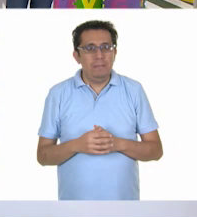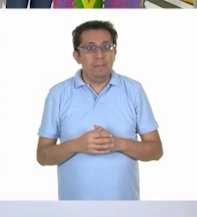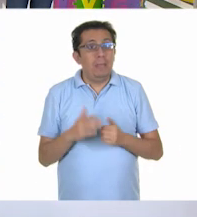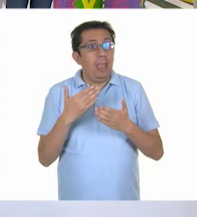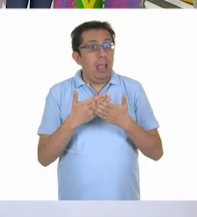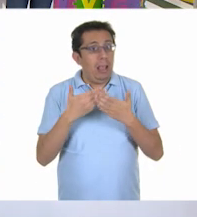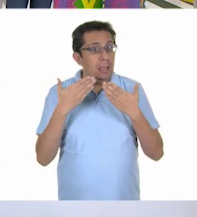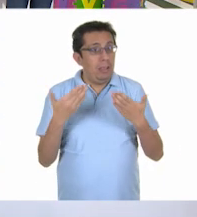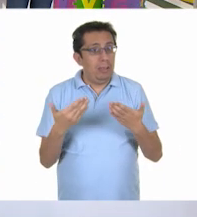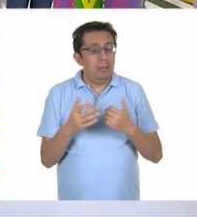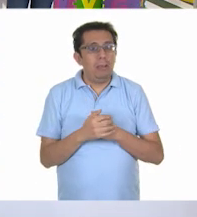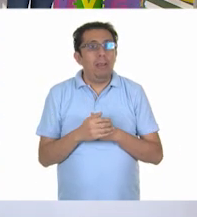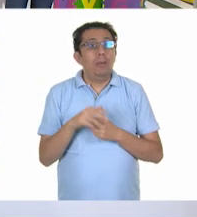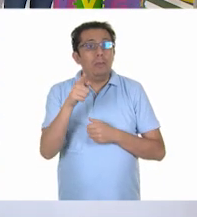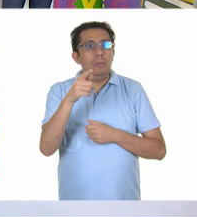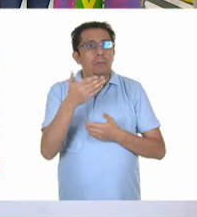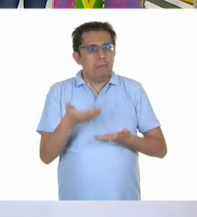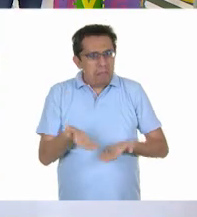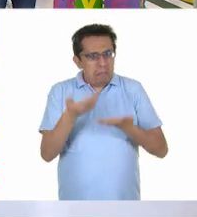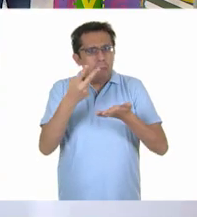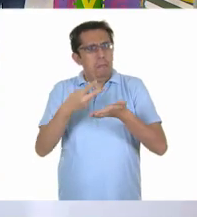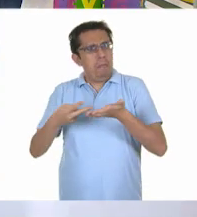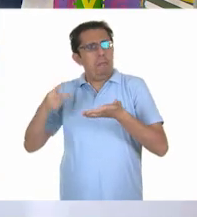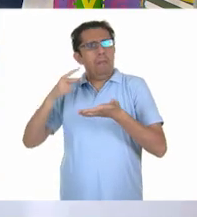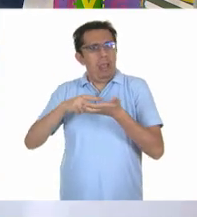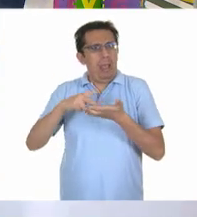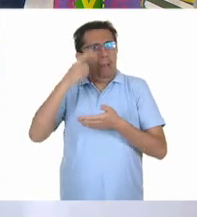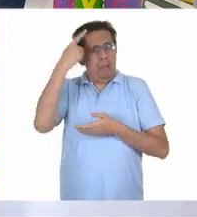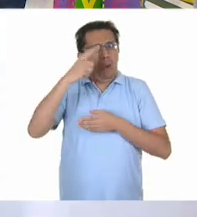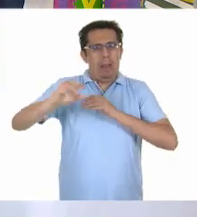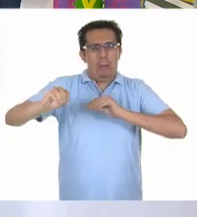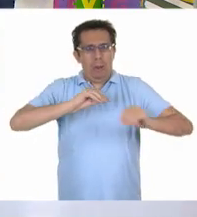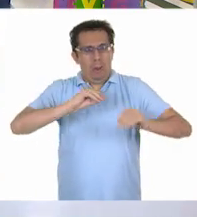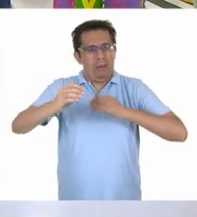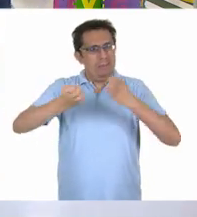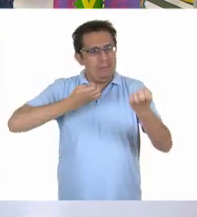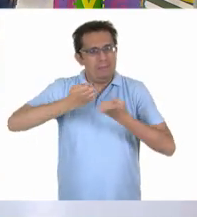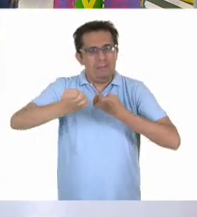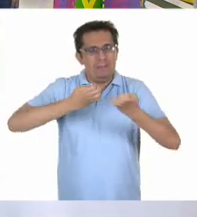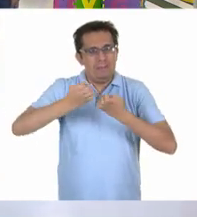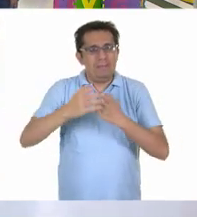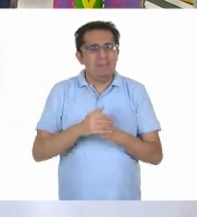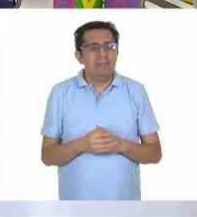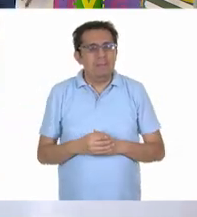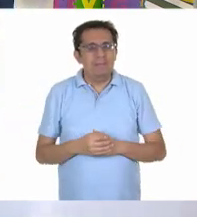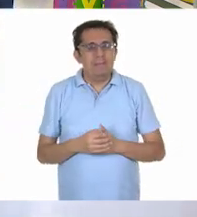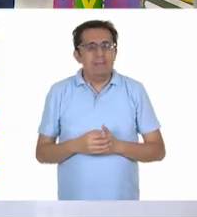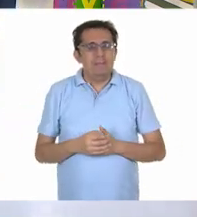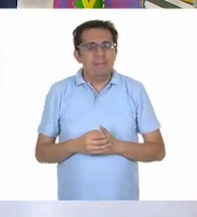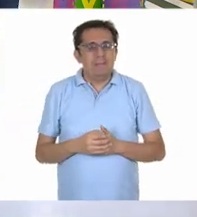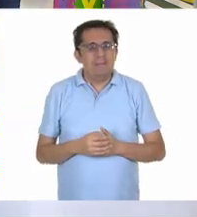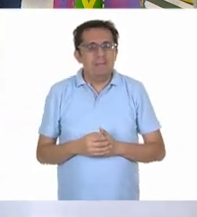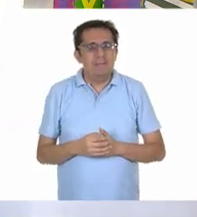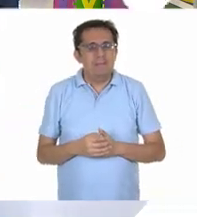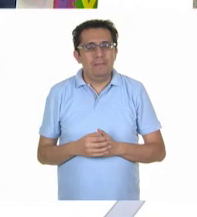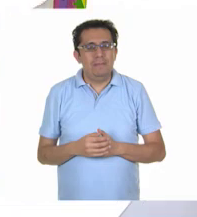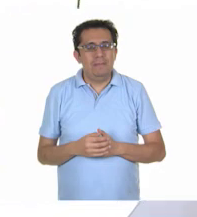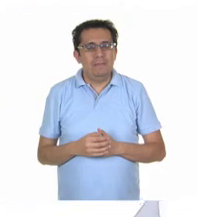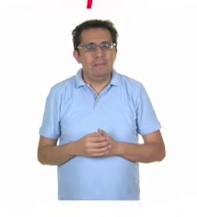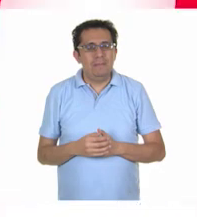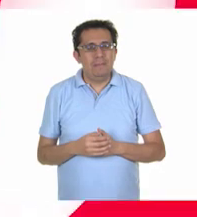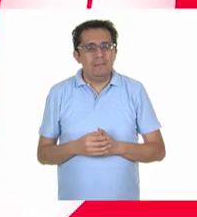Y ahora, pónganse de pie y ha llegado el momento de movernos. Muy bien, vamos a movernos. Vamos a movernos. Vamos.